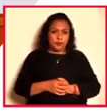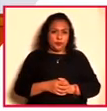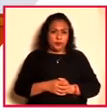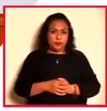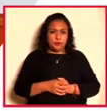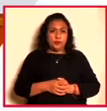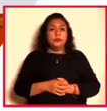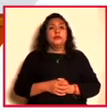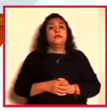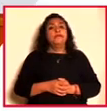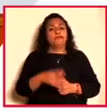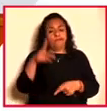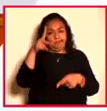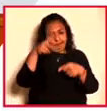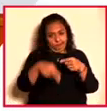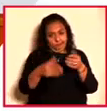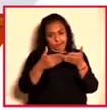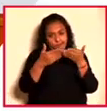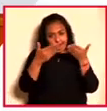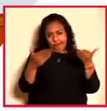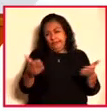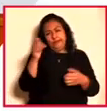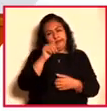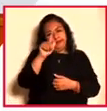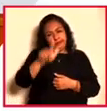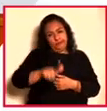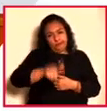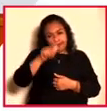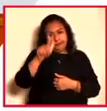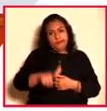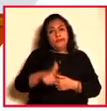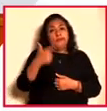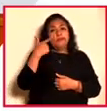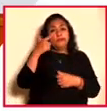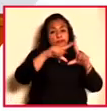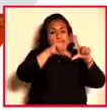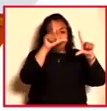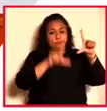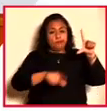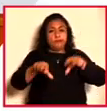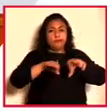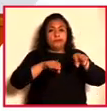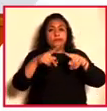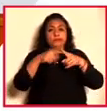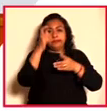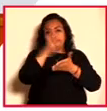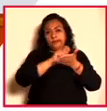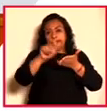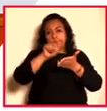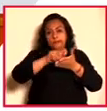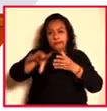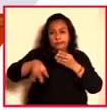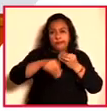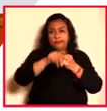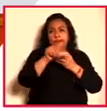Y nos vamos a la pausa y lo hacemos como cada lunes recorriendo la República con el gran trabajo de los escritores que forman parte de la iniciativa Cronistas